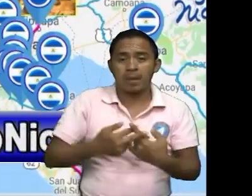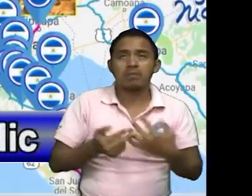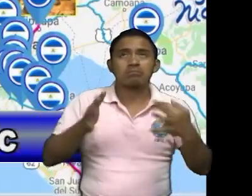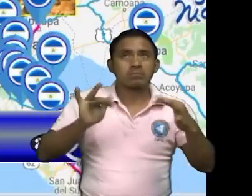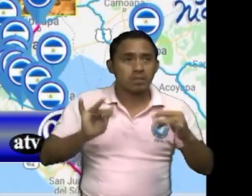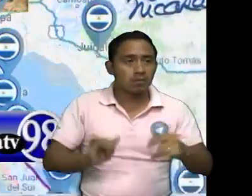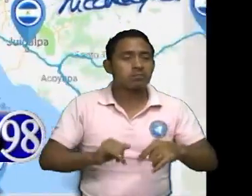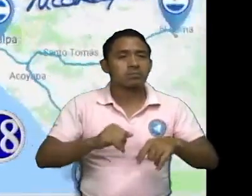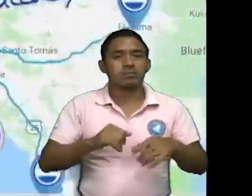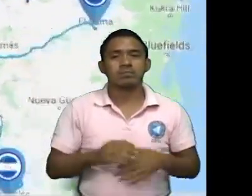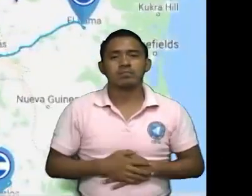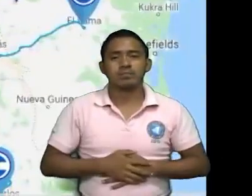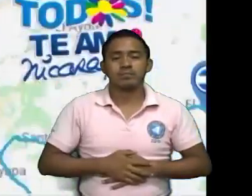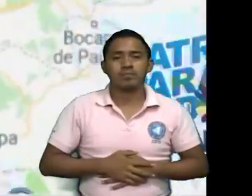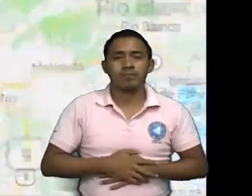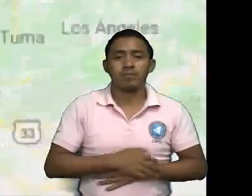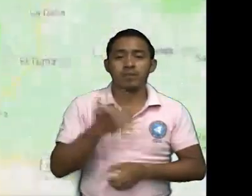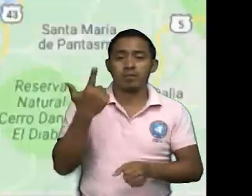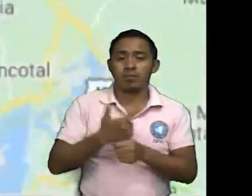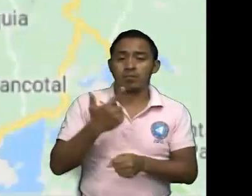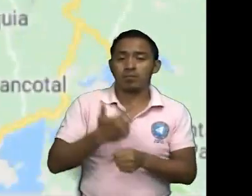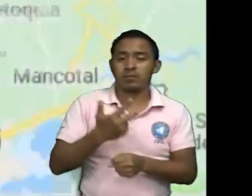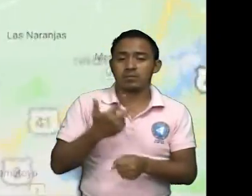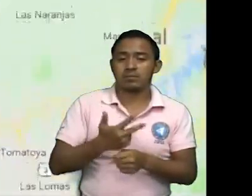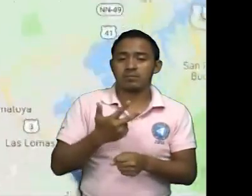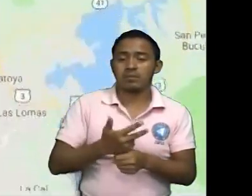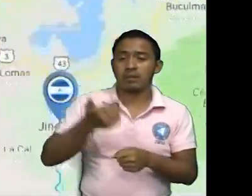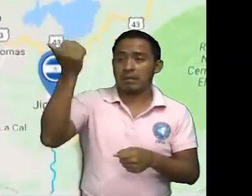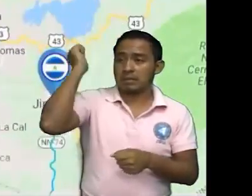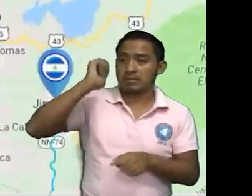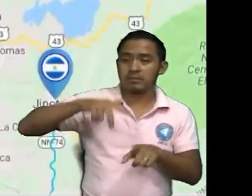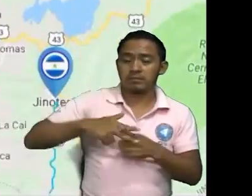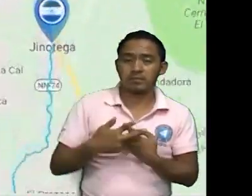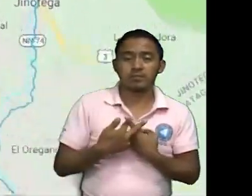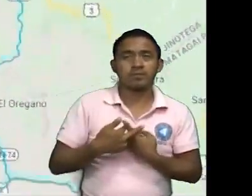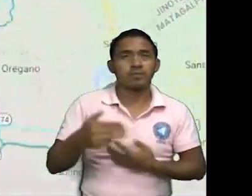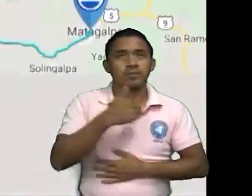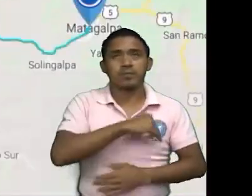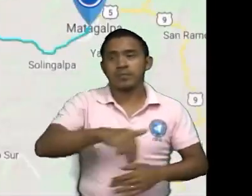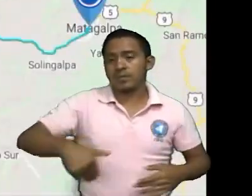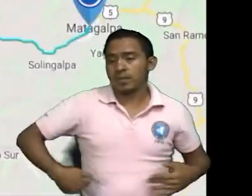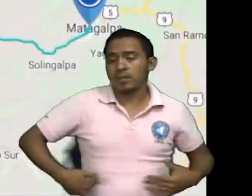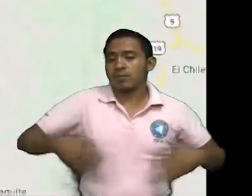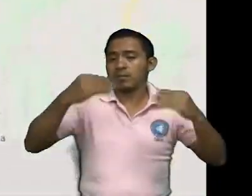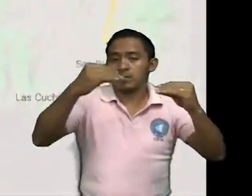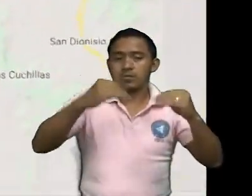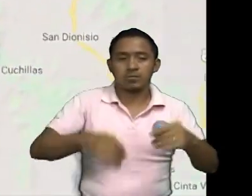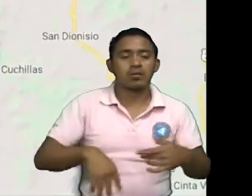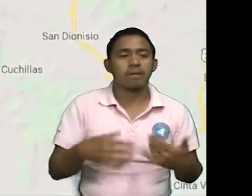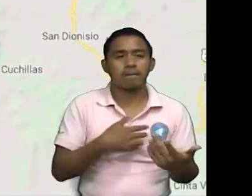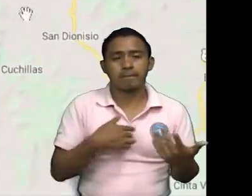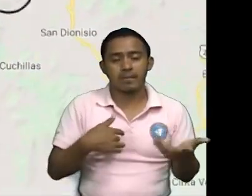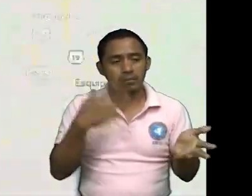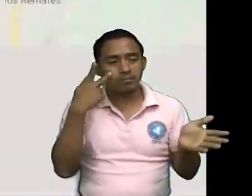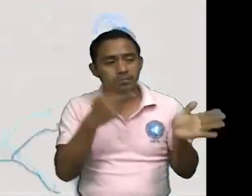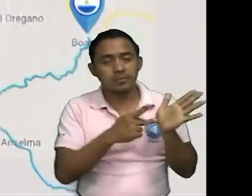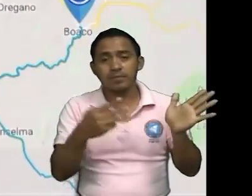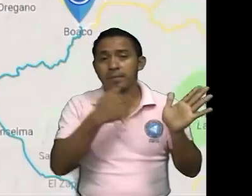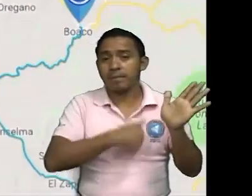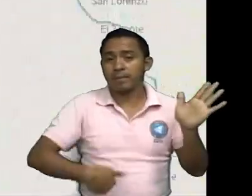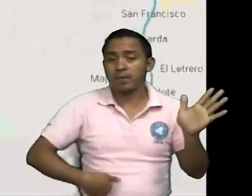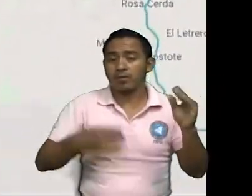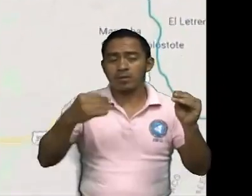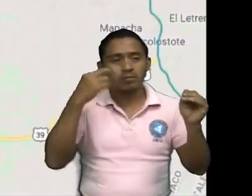recorrido por el Istmo desde Guatemala el día de ayer, por lo que el Ministerio de Educación habilitó en la página web del MINET